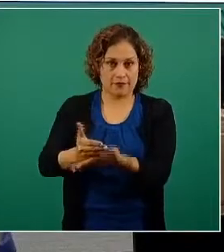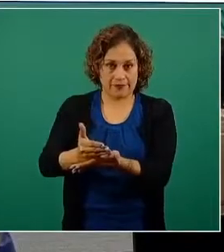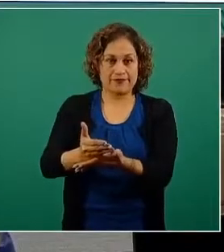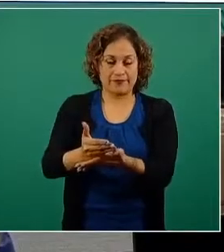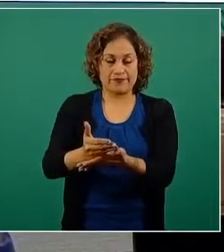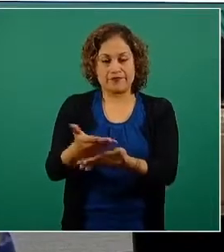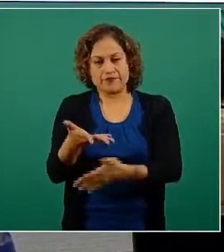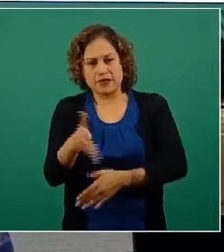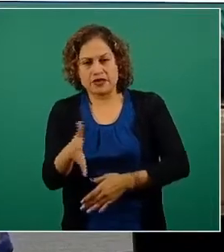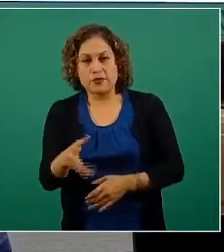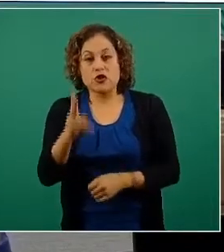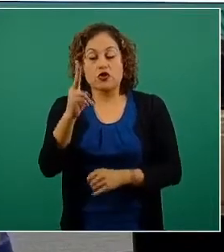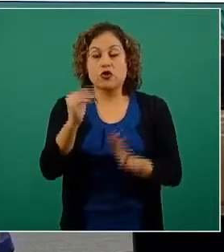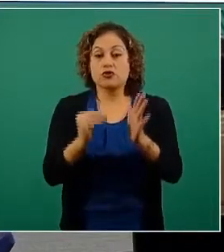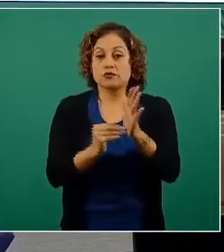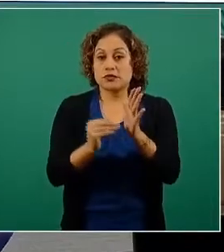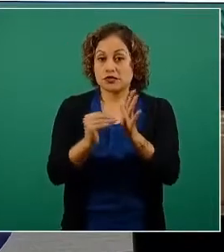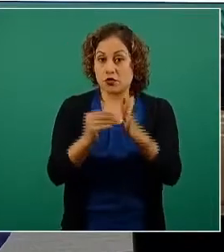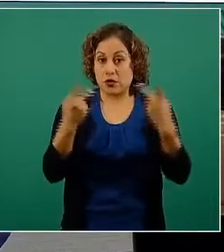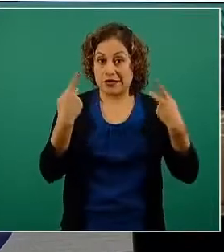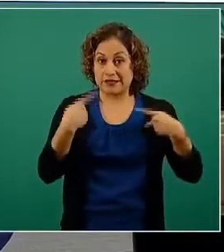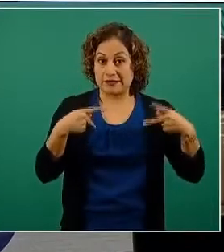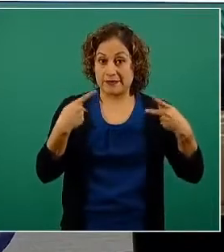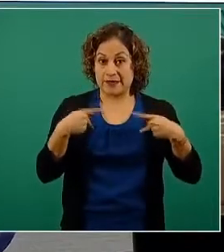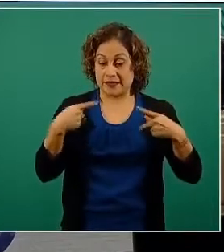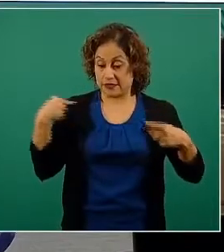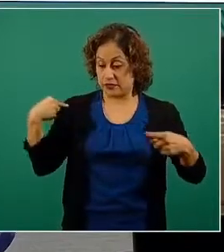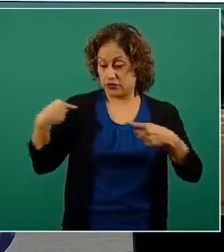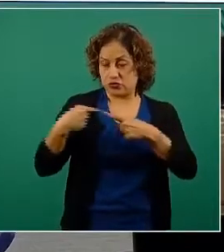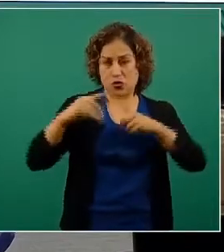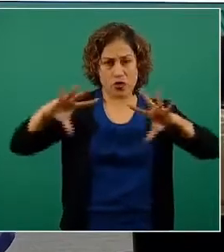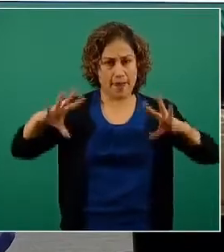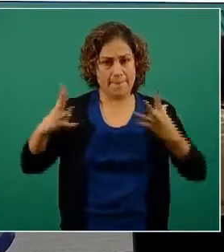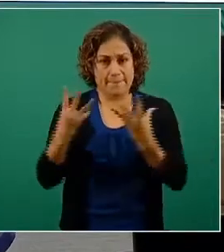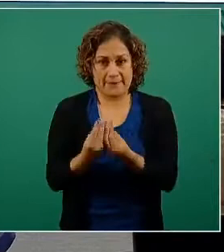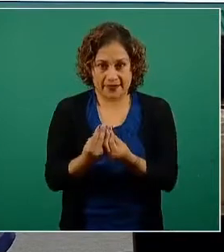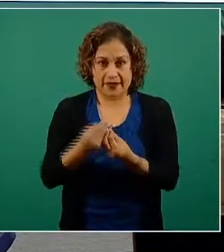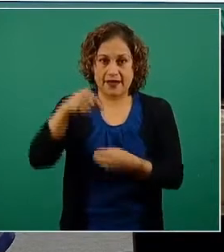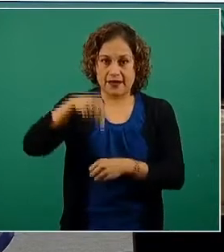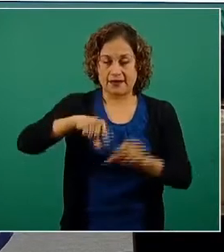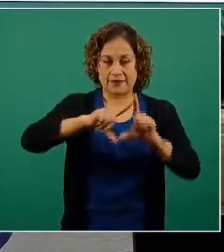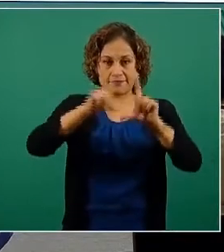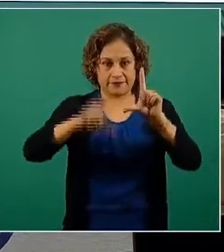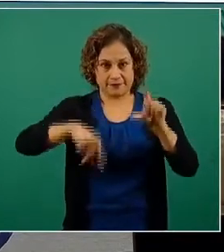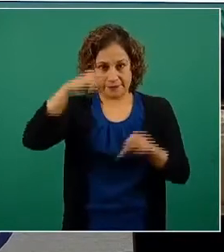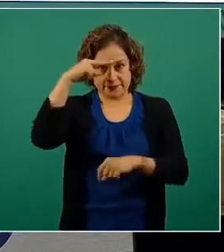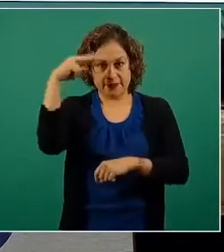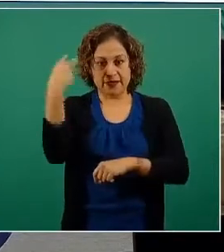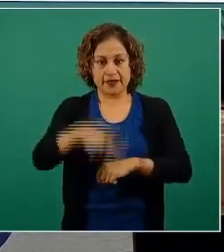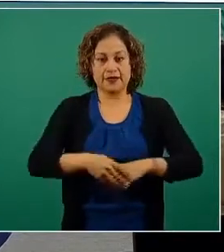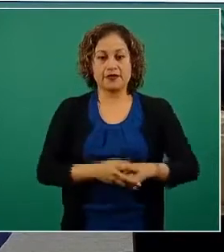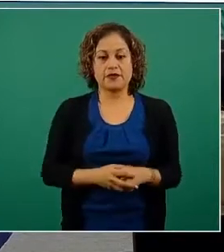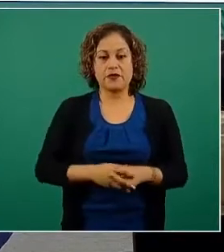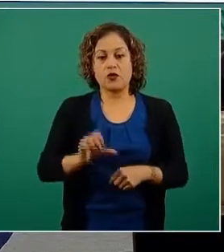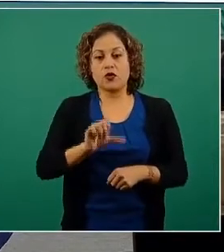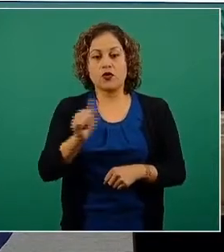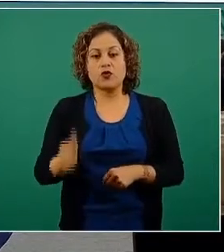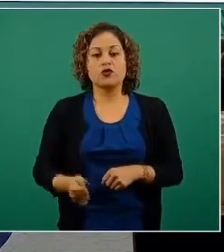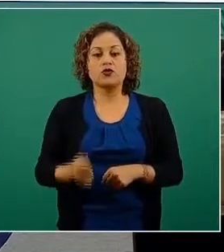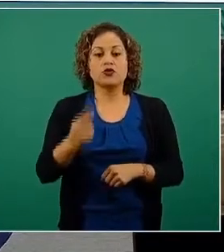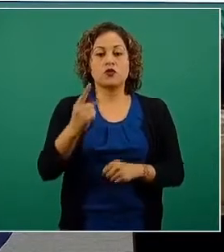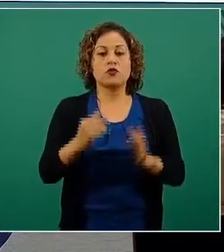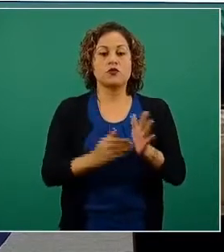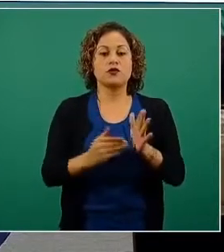2 millones de casos estimados a COVID en la República Mexicana, con más de 1.482.000